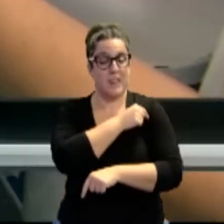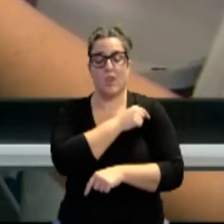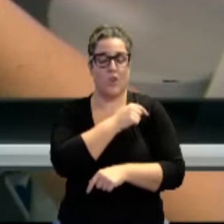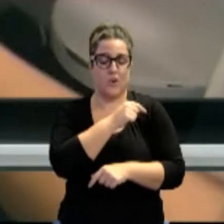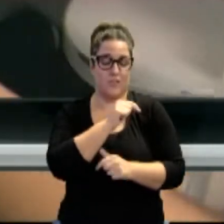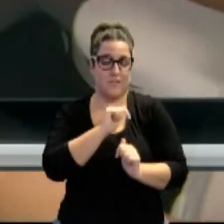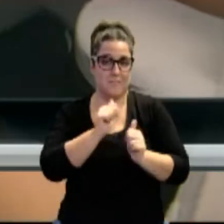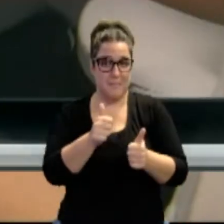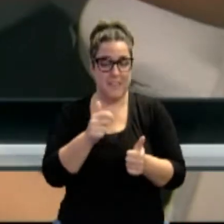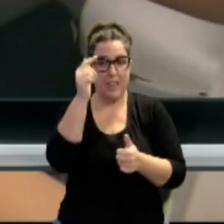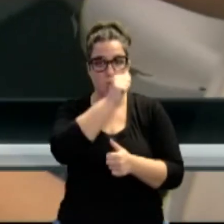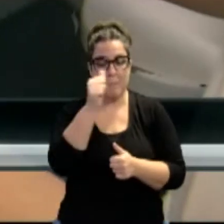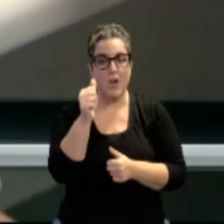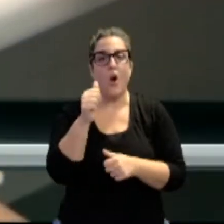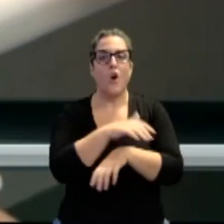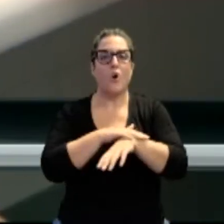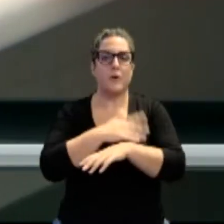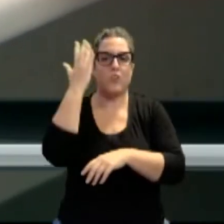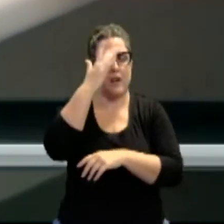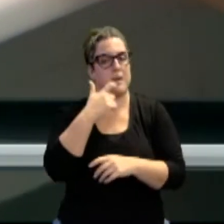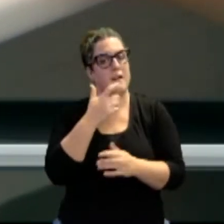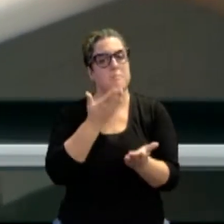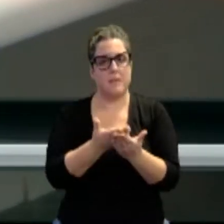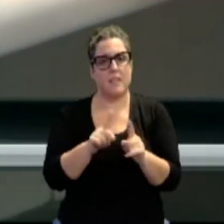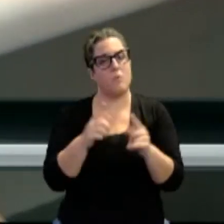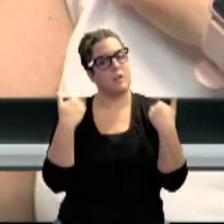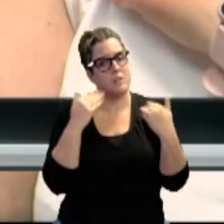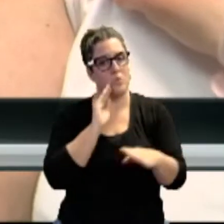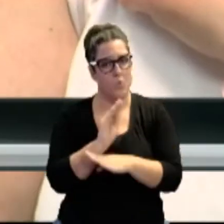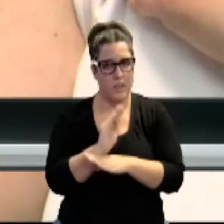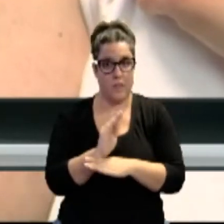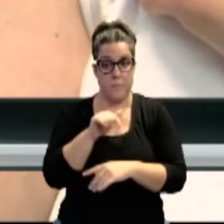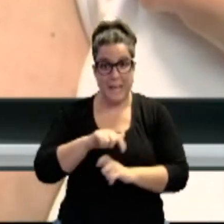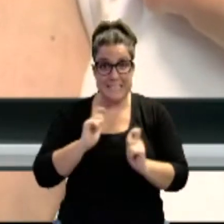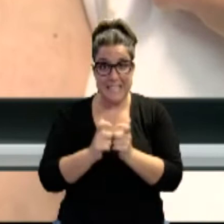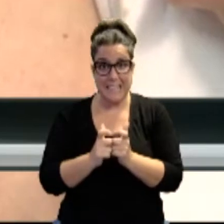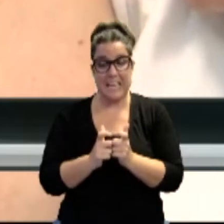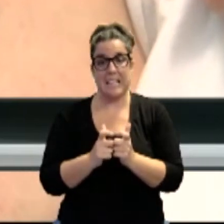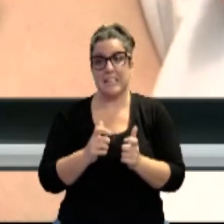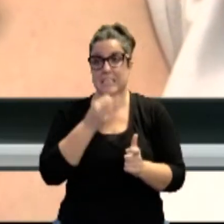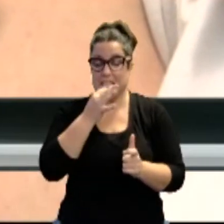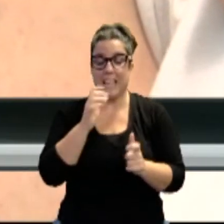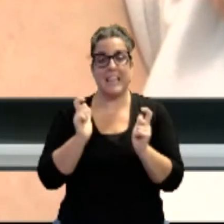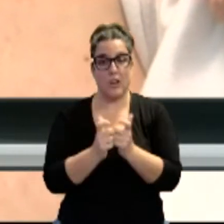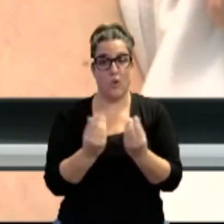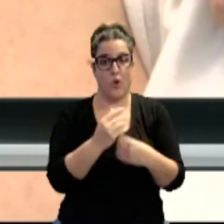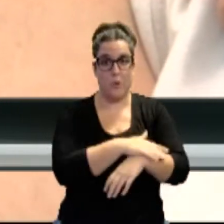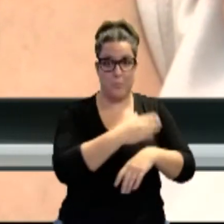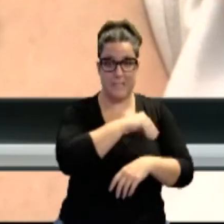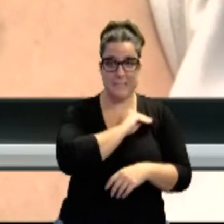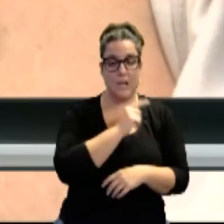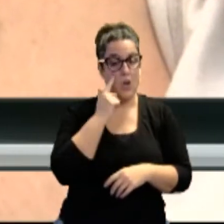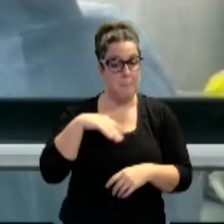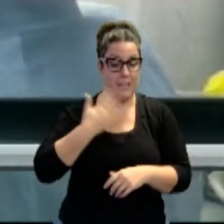pide responsabilidad y prudencia para estos días críticos. Esta tarde se reúnen con el Ministerio y mañana se darán los detalles de cómo